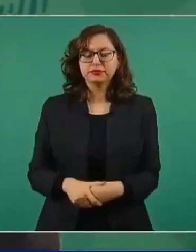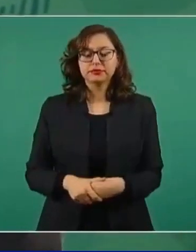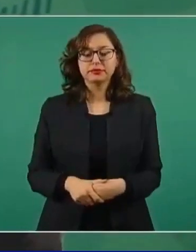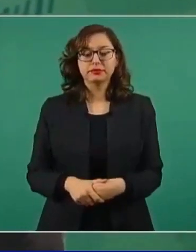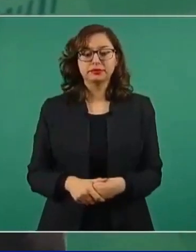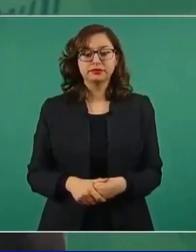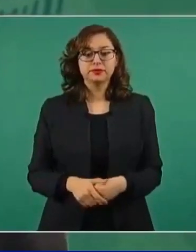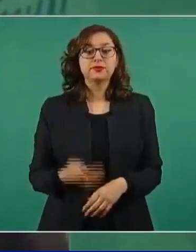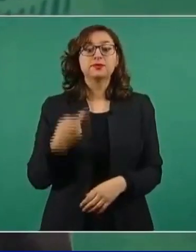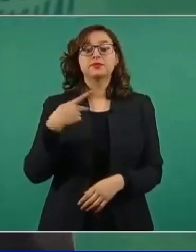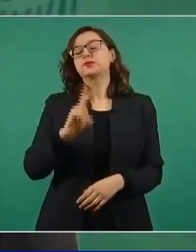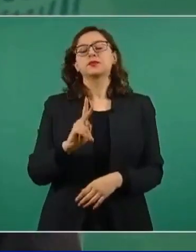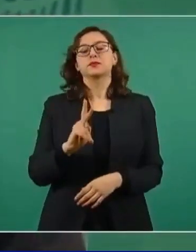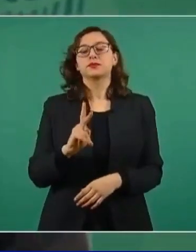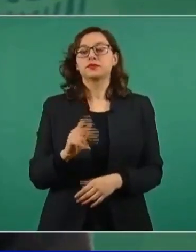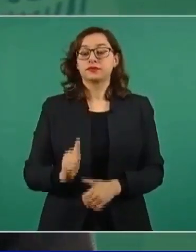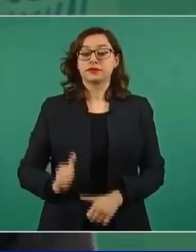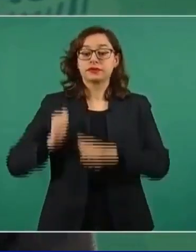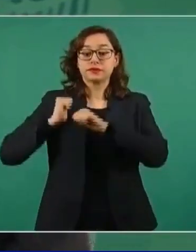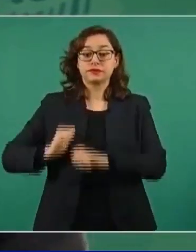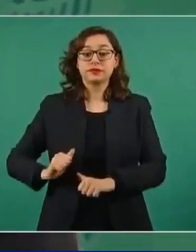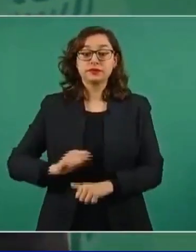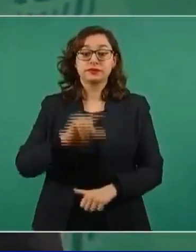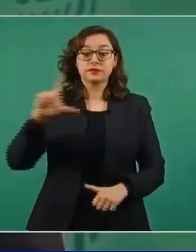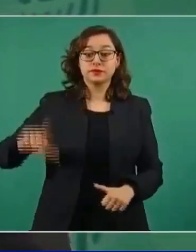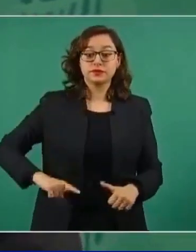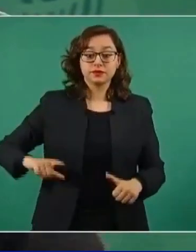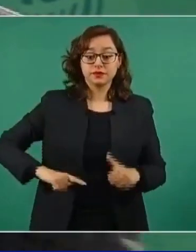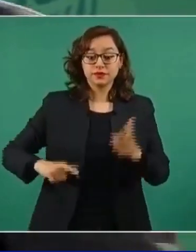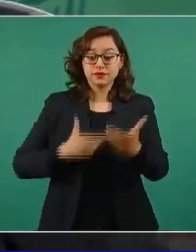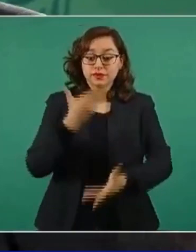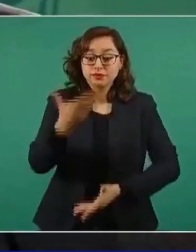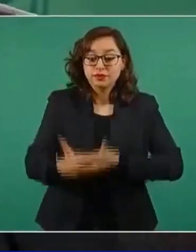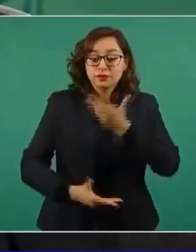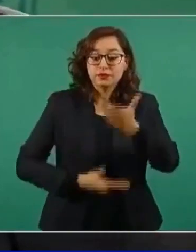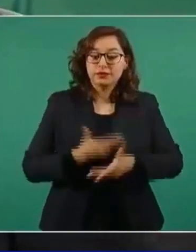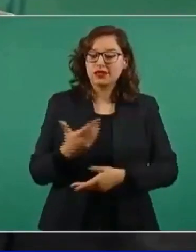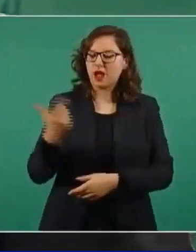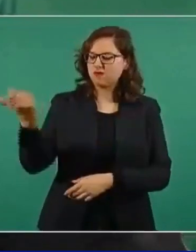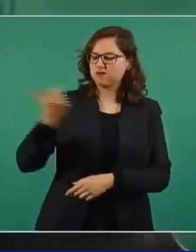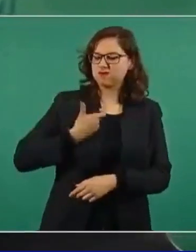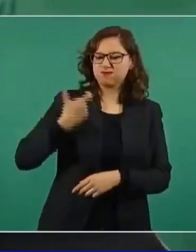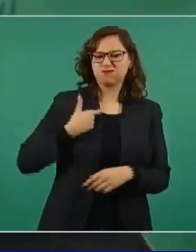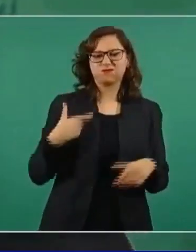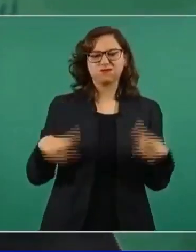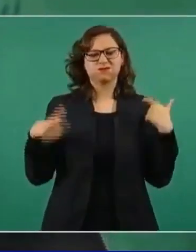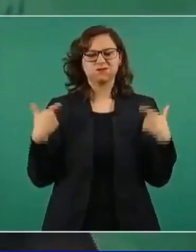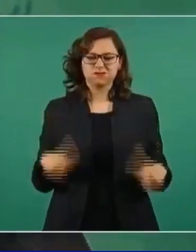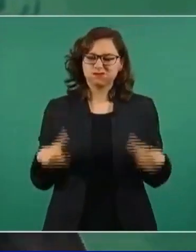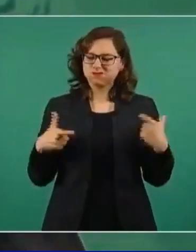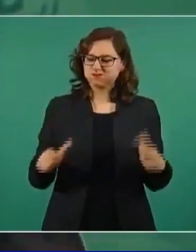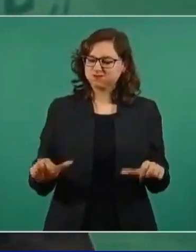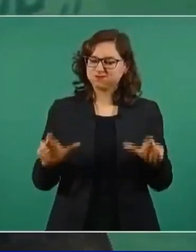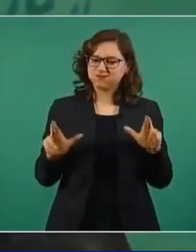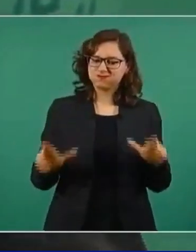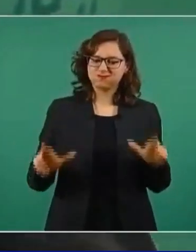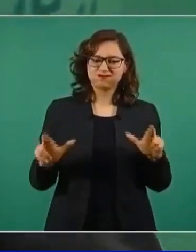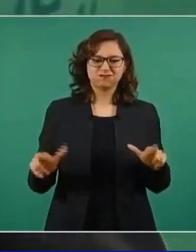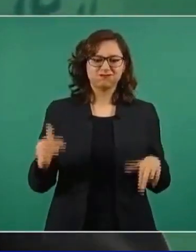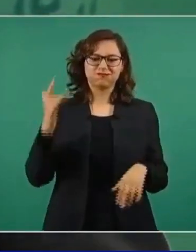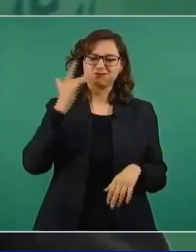Pero nosotros somos servidores públicos. El gobierno no es para hacernos ricos, ni para